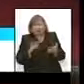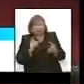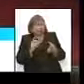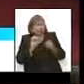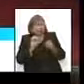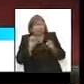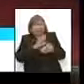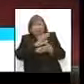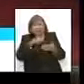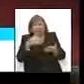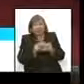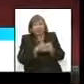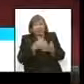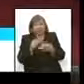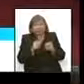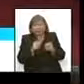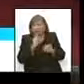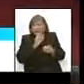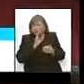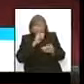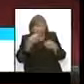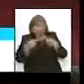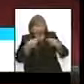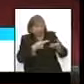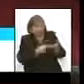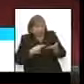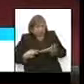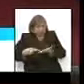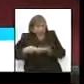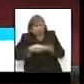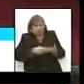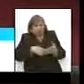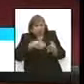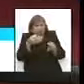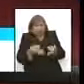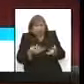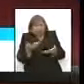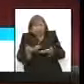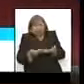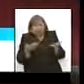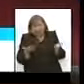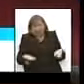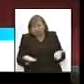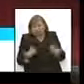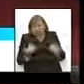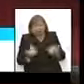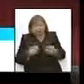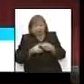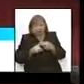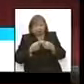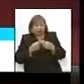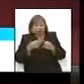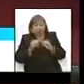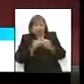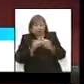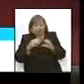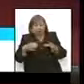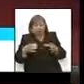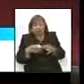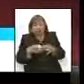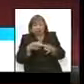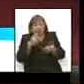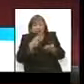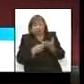principios generales abstractos. No estamos discutiendo acá fuera de un sistema electoral vigente y existente que ha originado, entre otros, este Congreso.